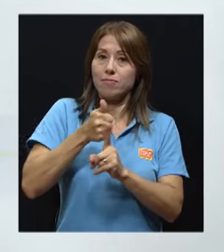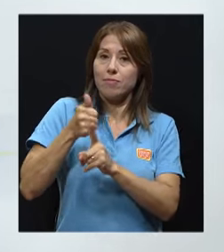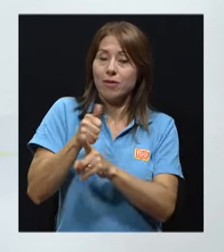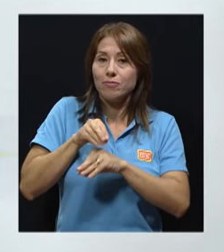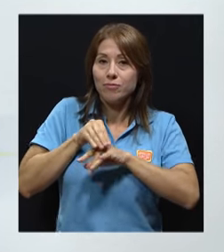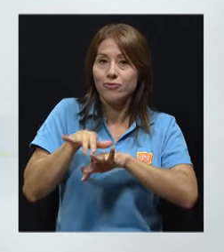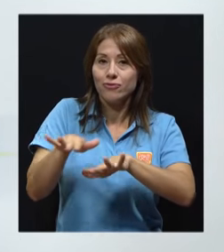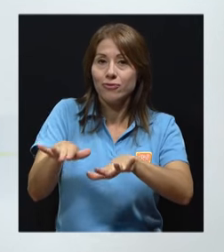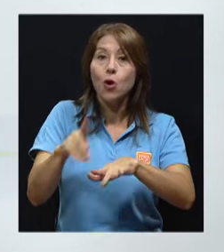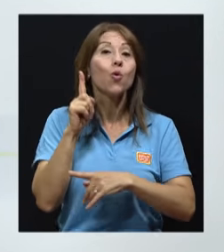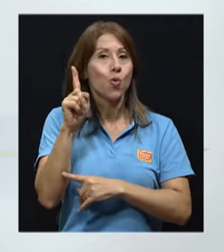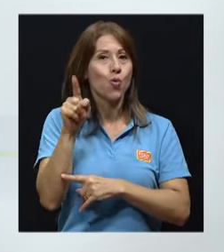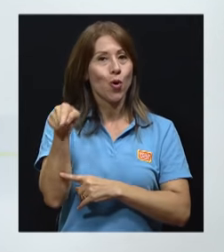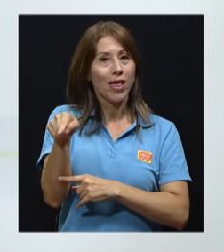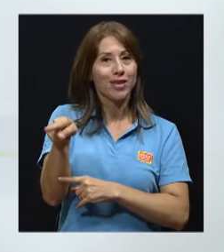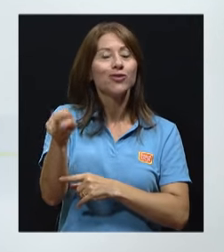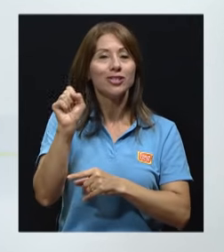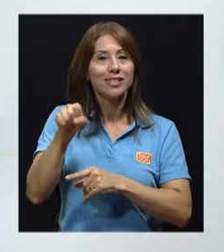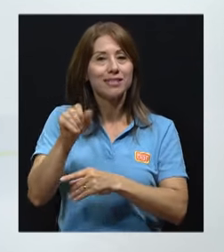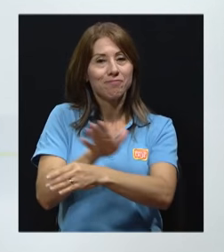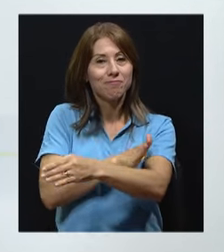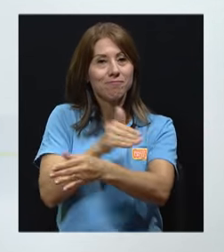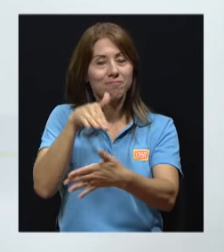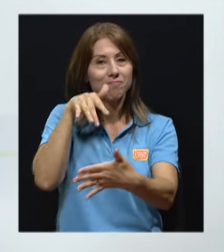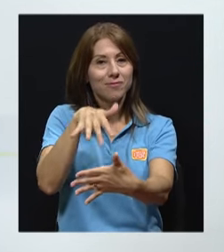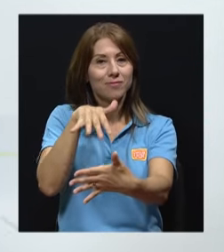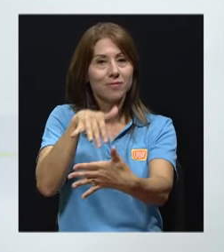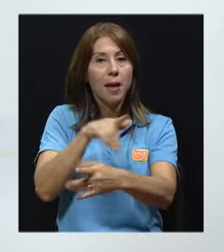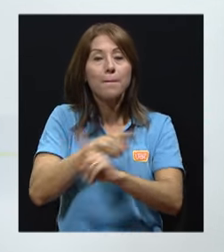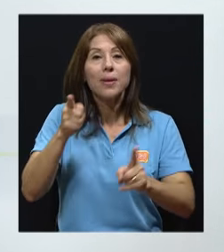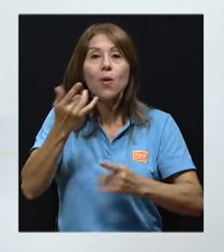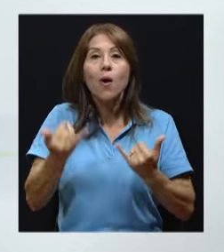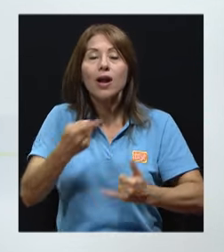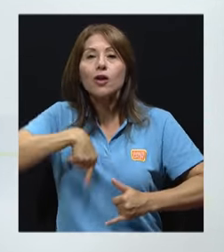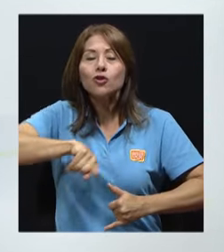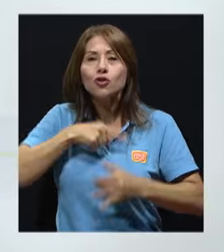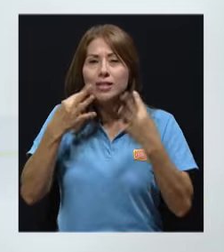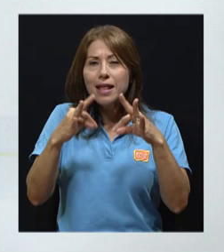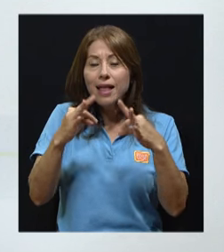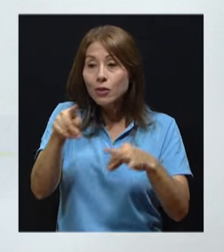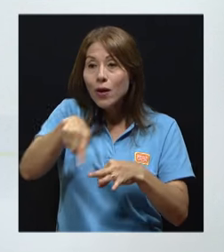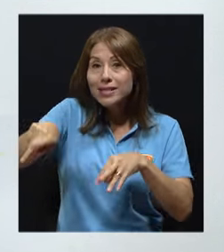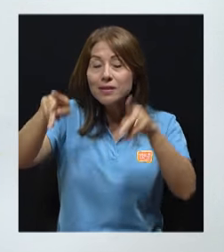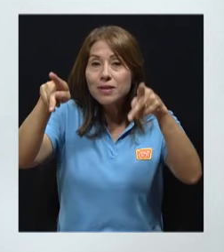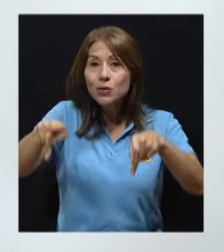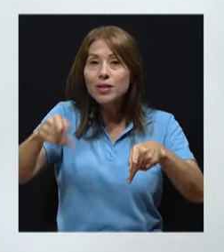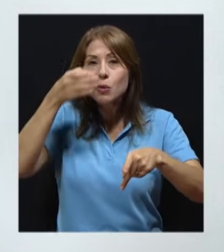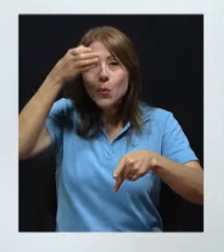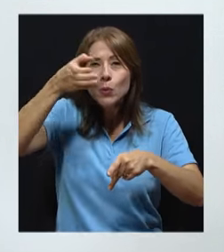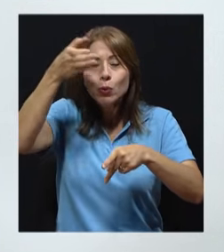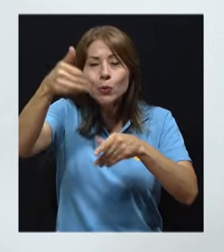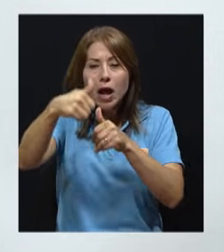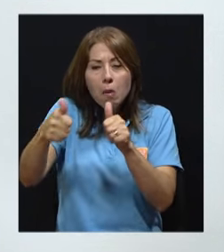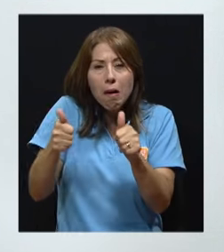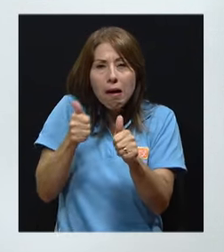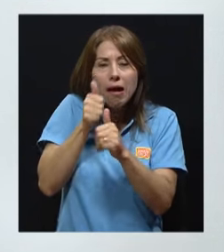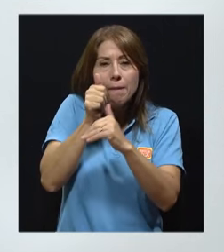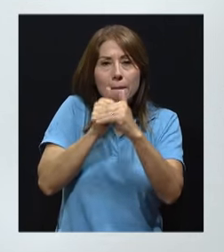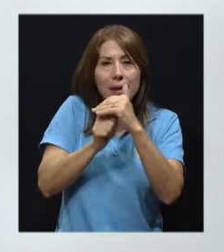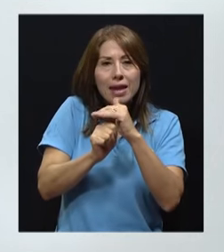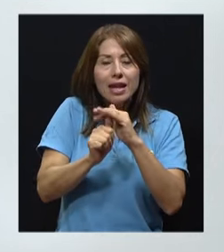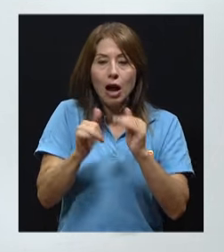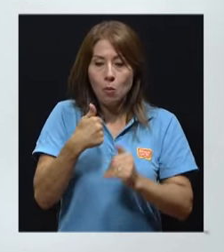pero ahora lo que estamos tratando es que esa cultura empírica pase